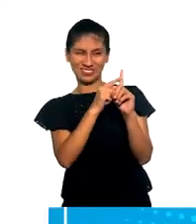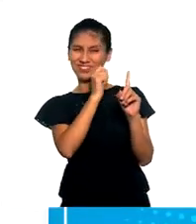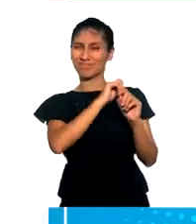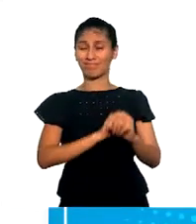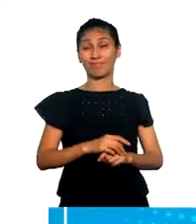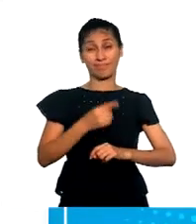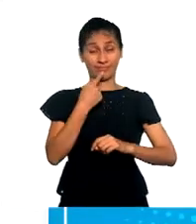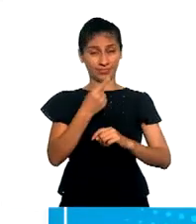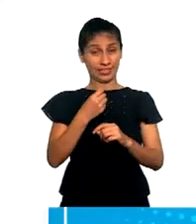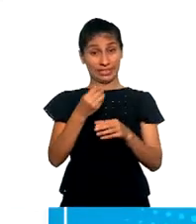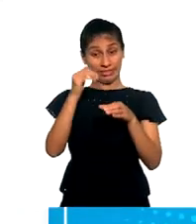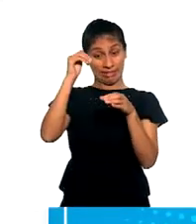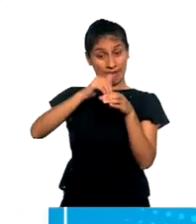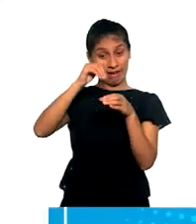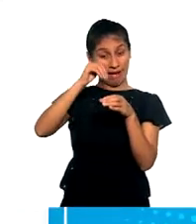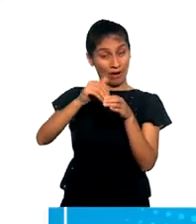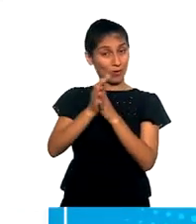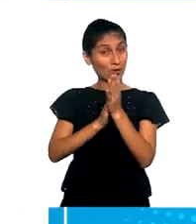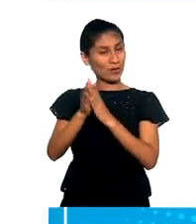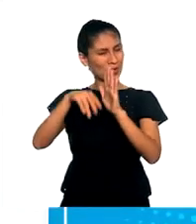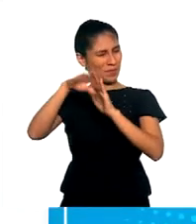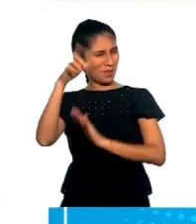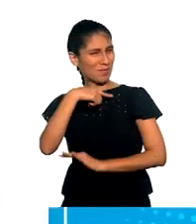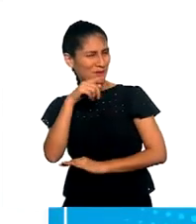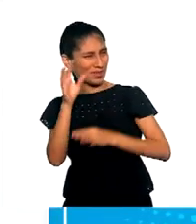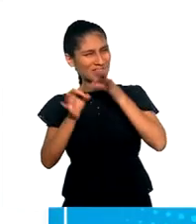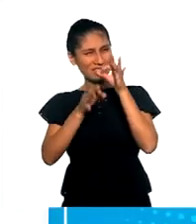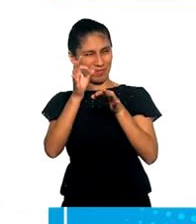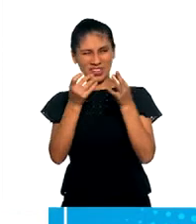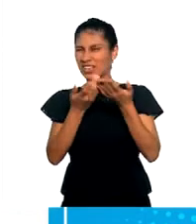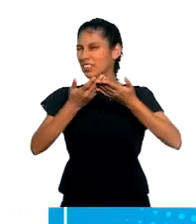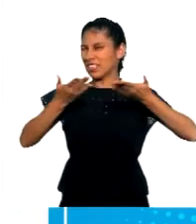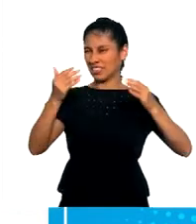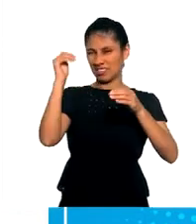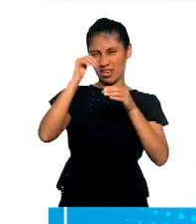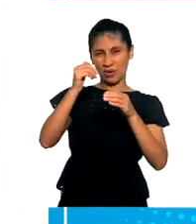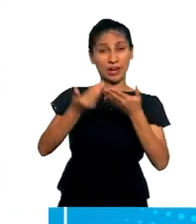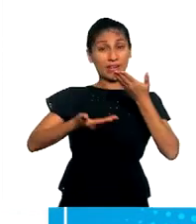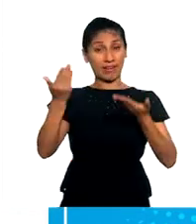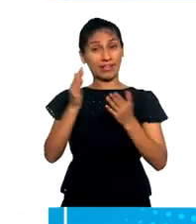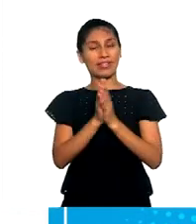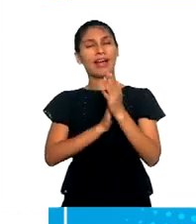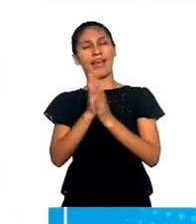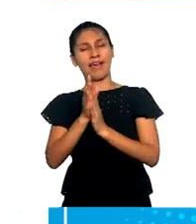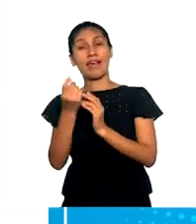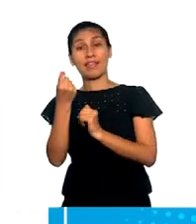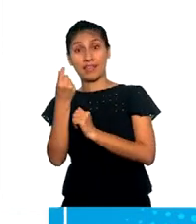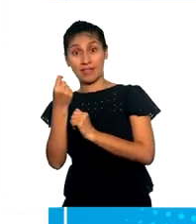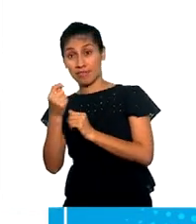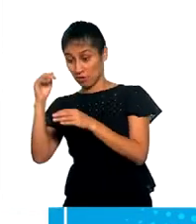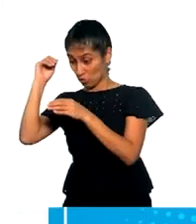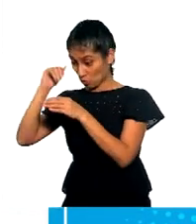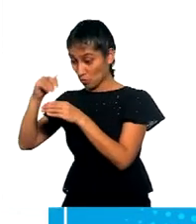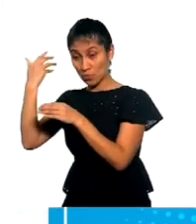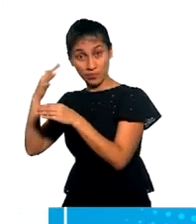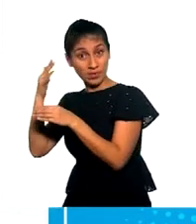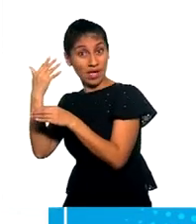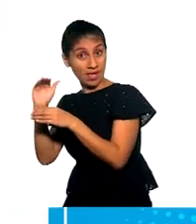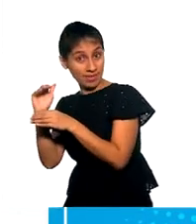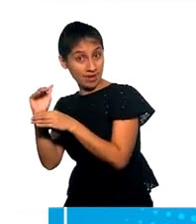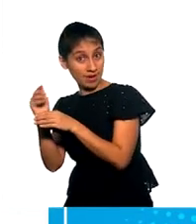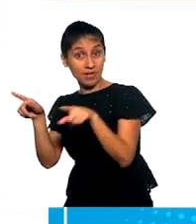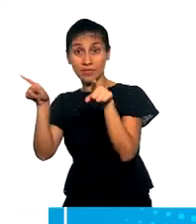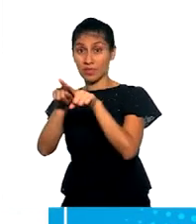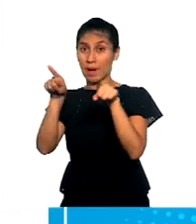el ahorro es uno de mis temas favoritos de explicar consiste en la diferencia entre el ingreso del cual se puede disponer y el consumo